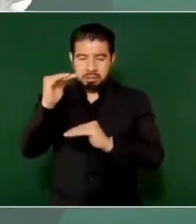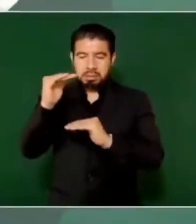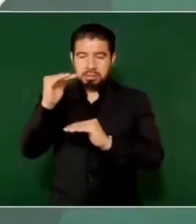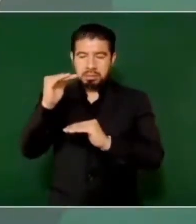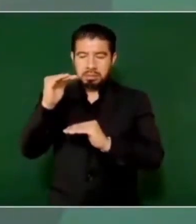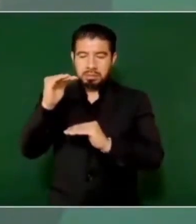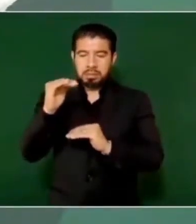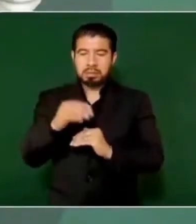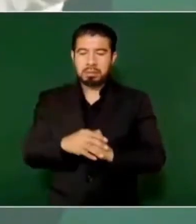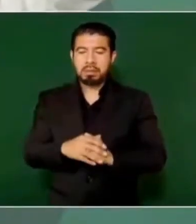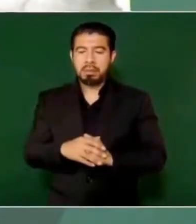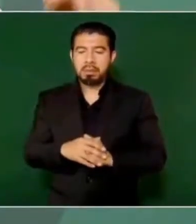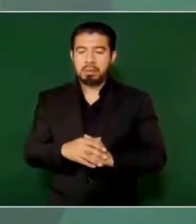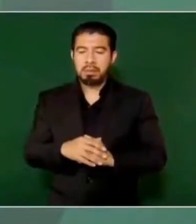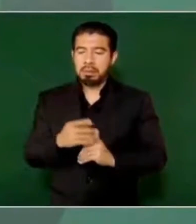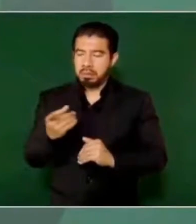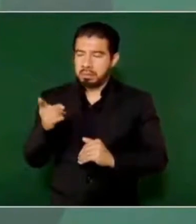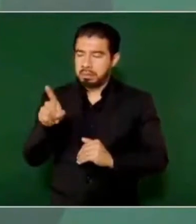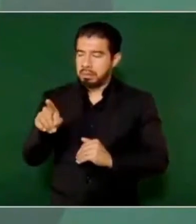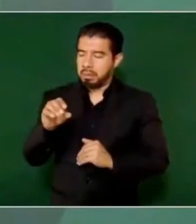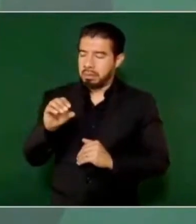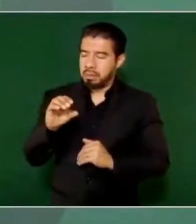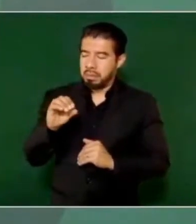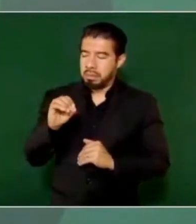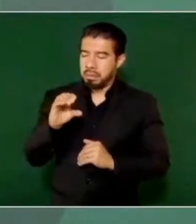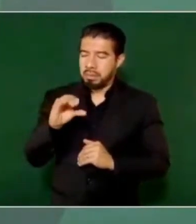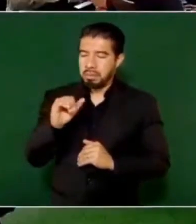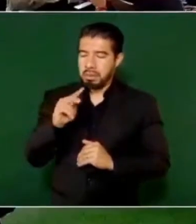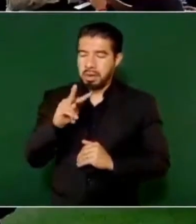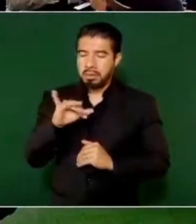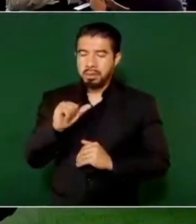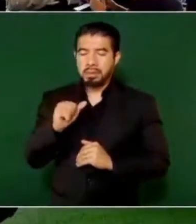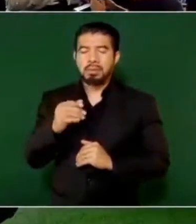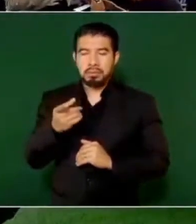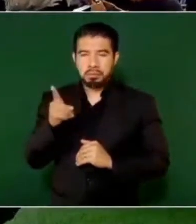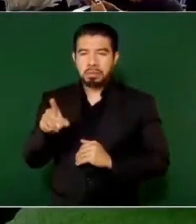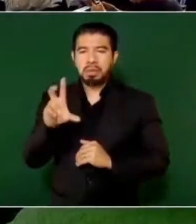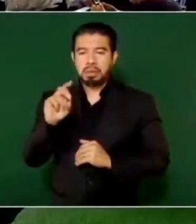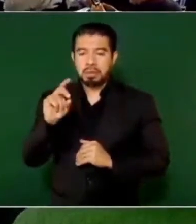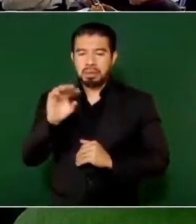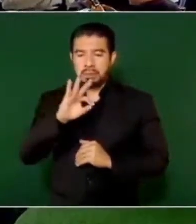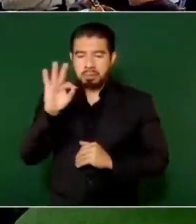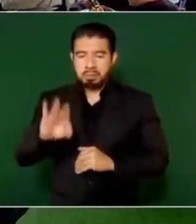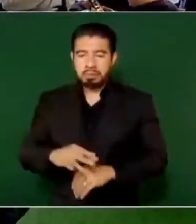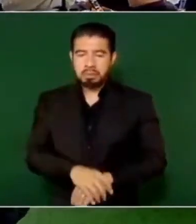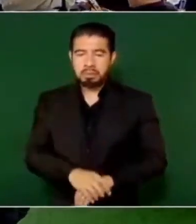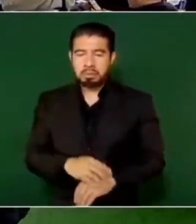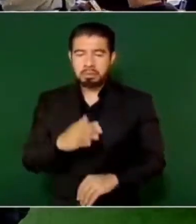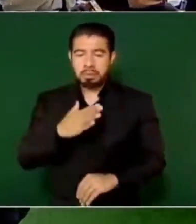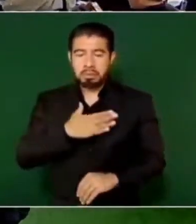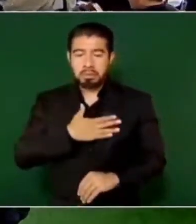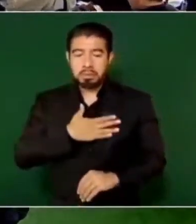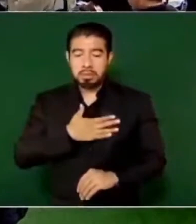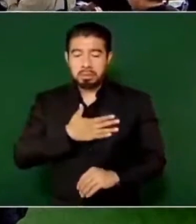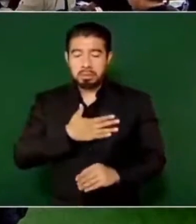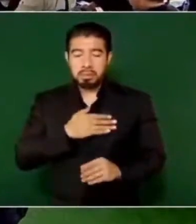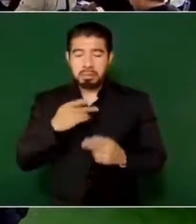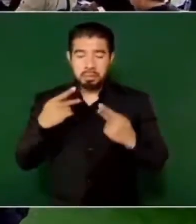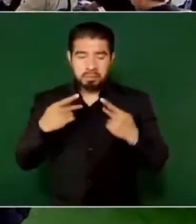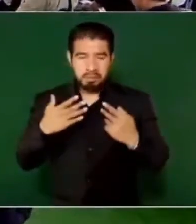usted diga. Voy a convencer a Octavio. Correcto. La otra es, bueno, esto es personal. Aquí tengo